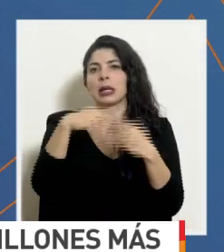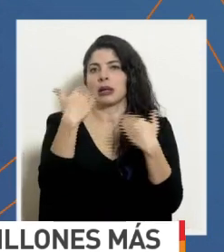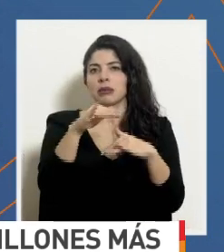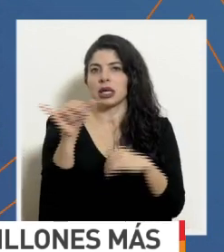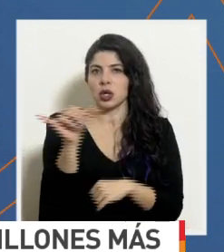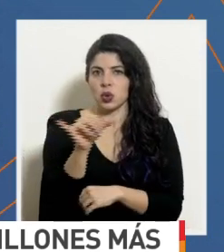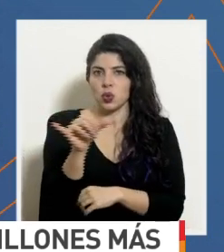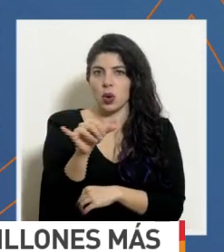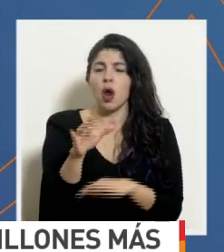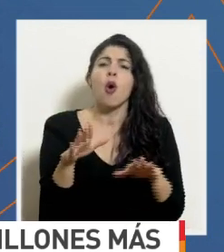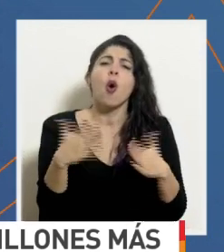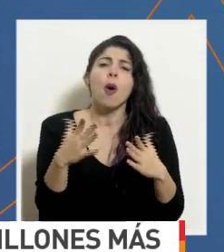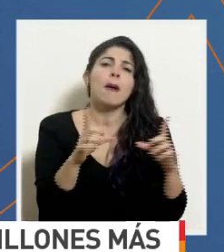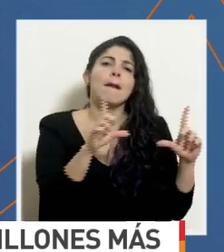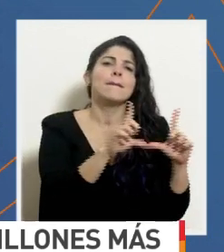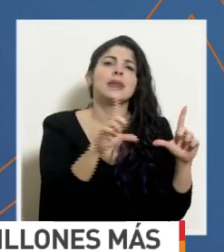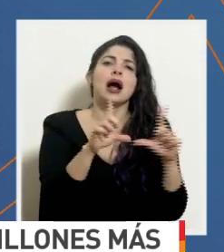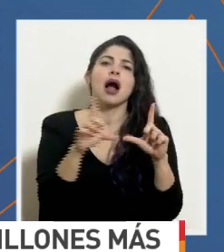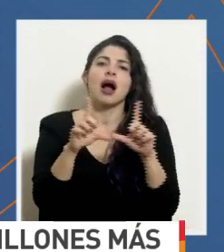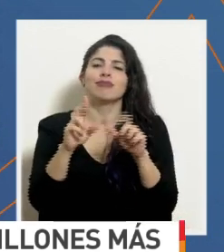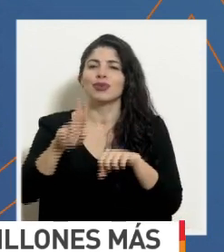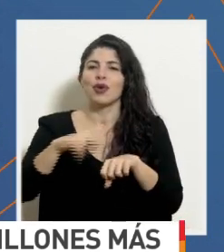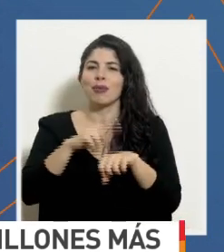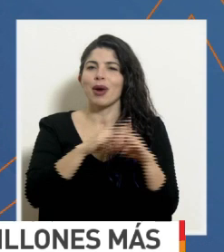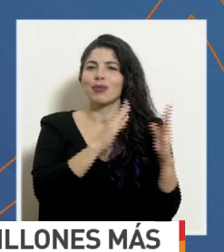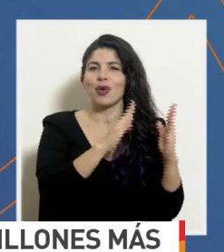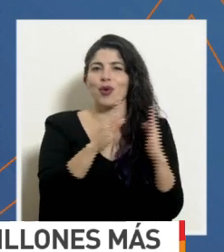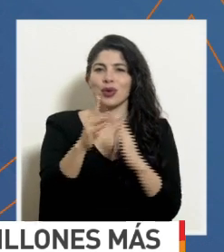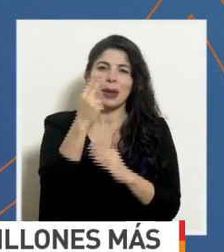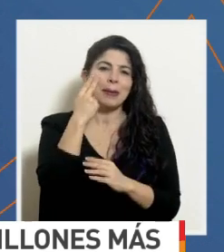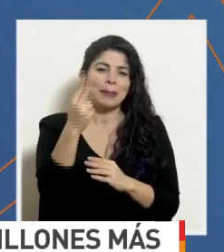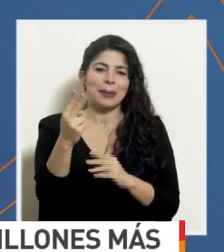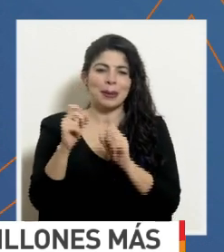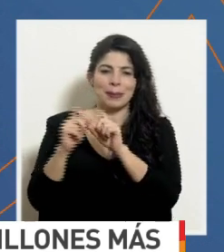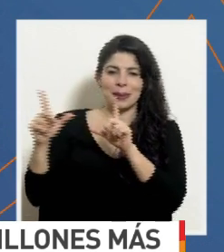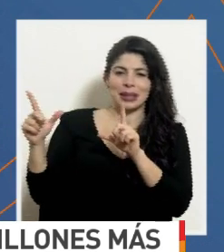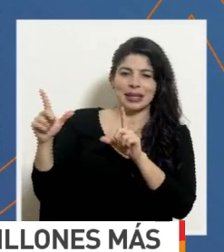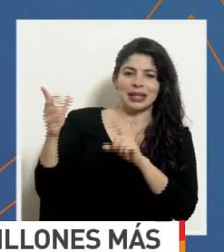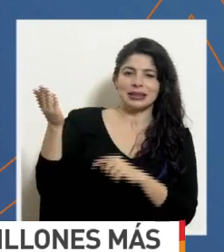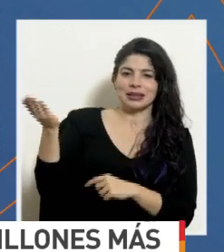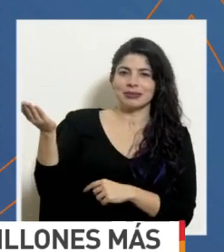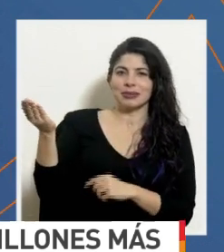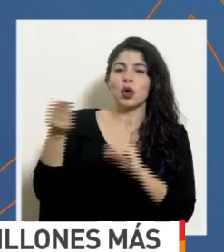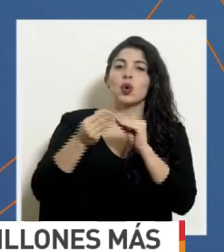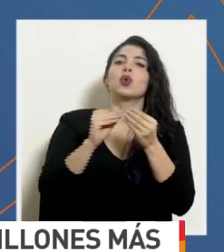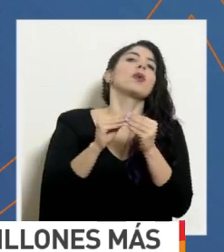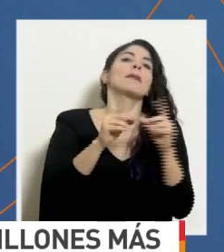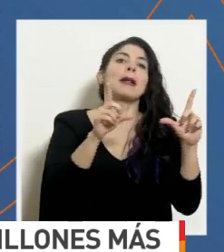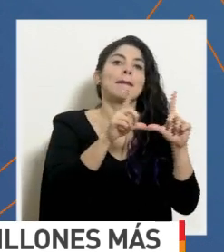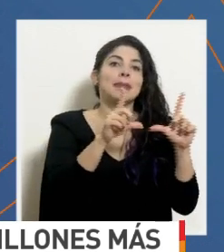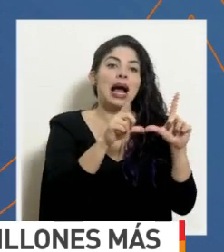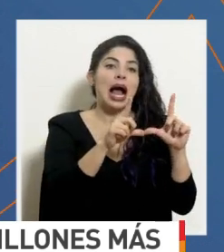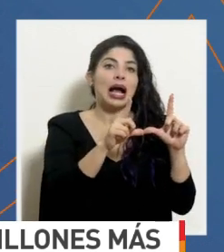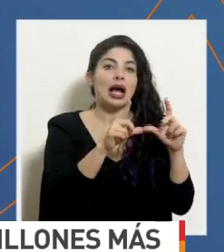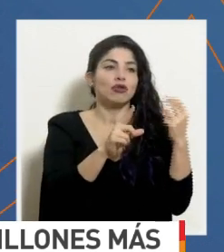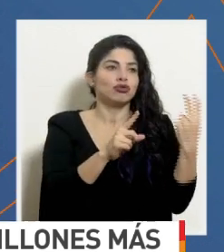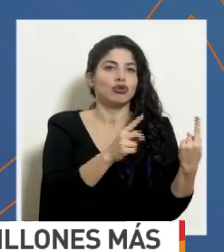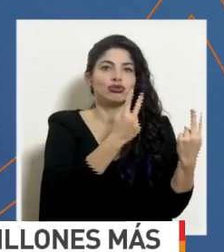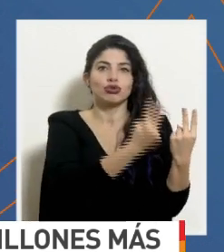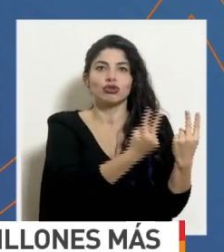se distribuyen las placas en el orden usual que están viendo ustedes en pantalla, según número de placa, 2